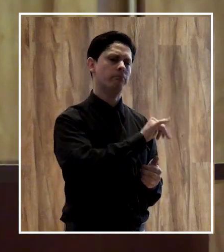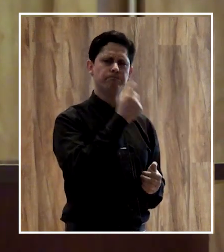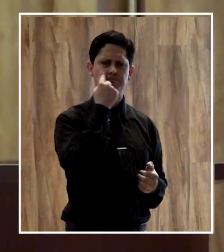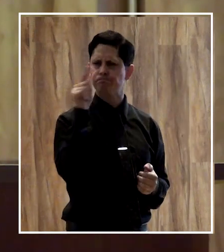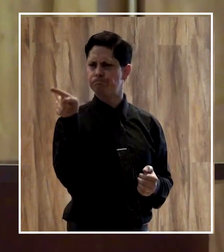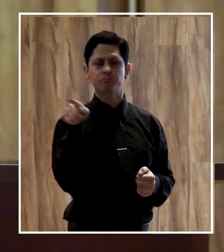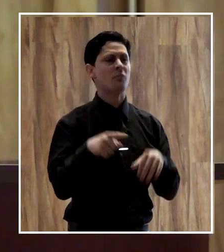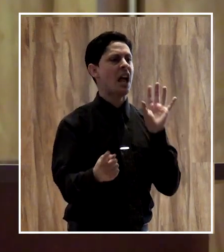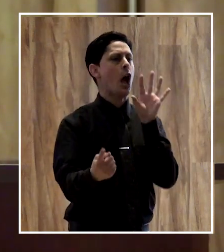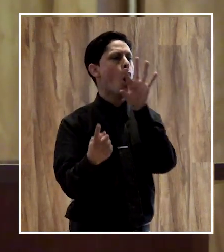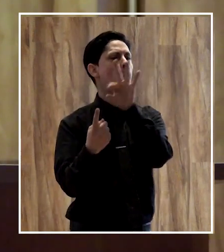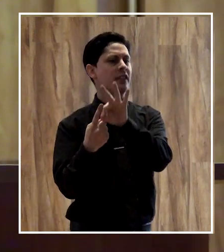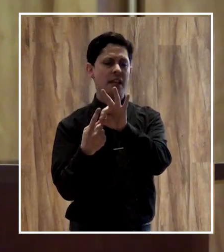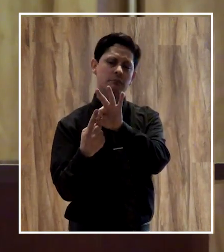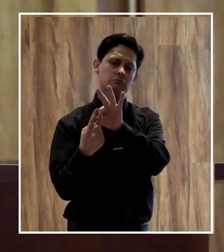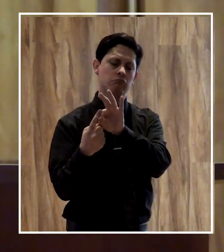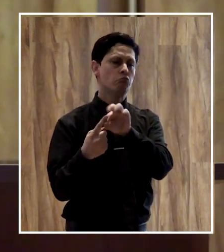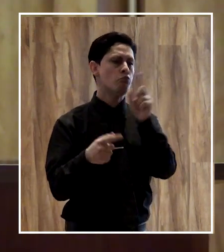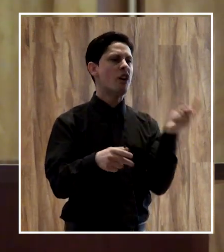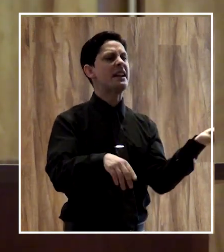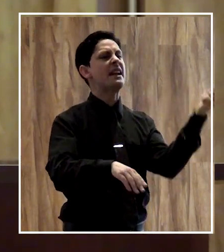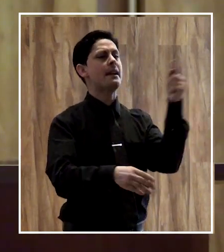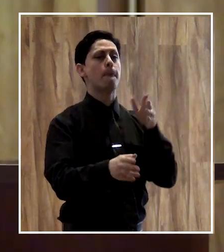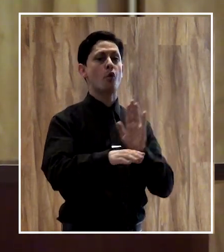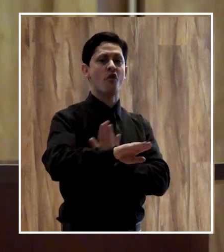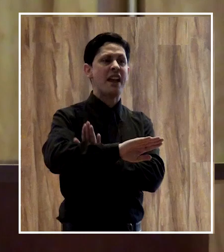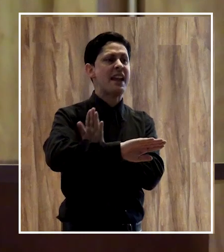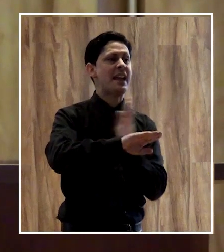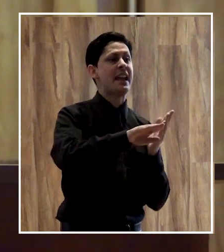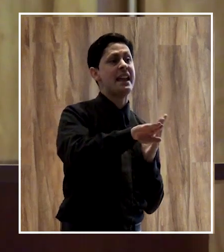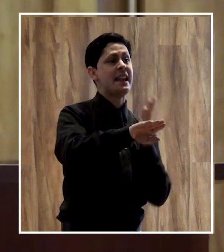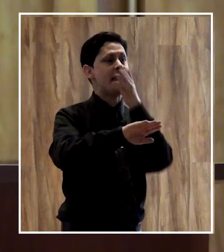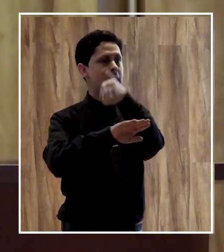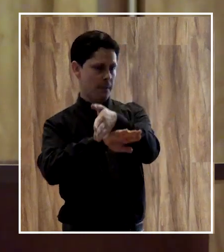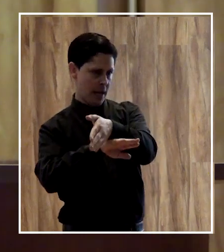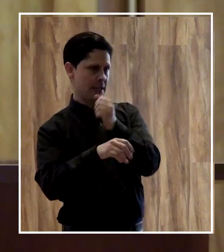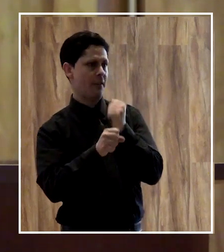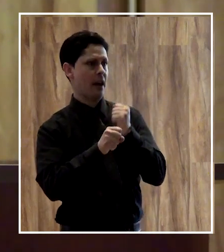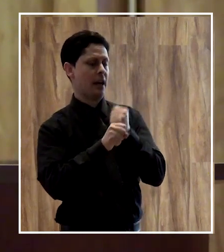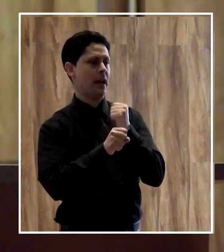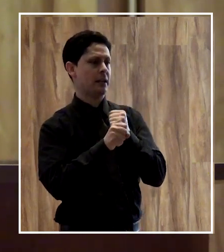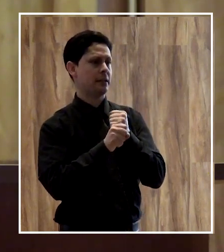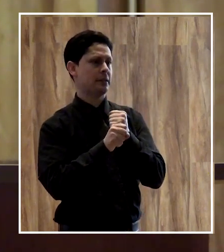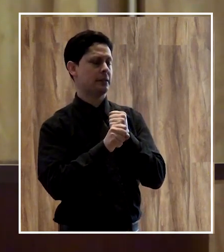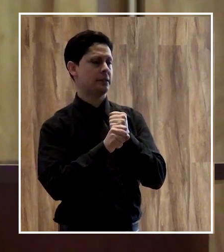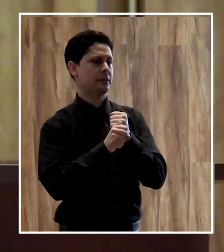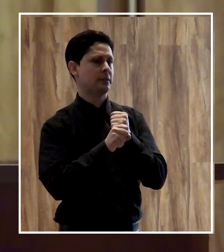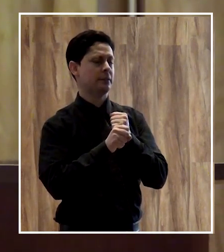opté voluntariamente por irme a trabajar al San Miguel